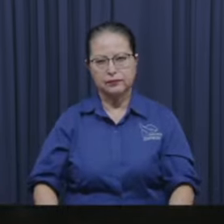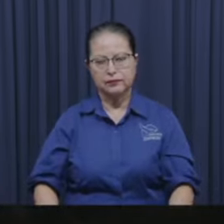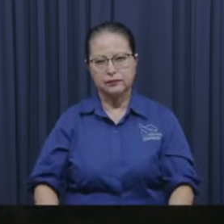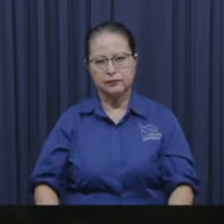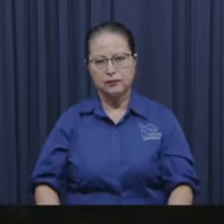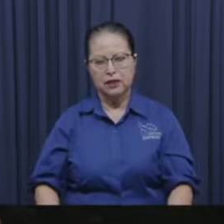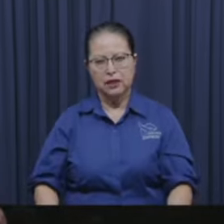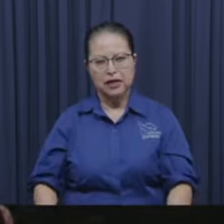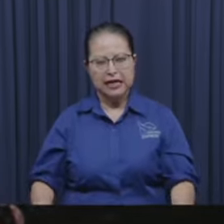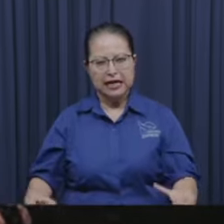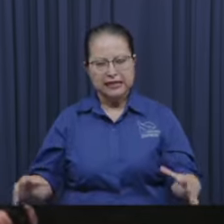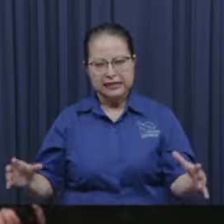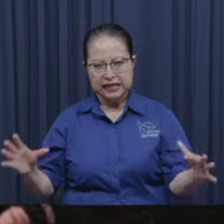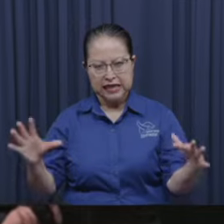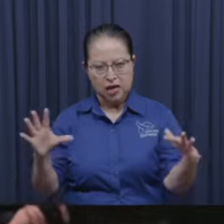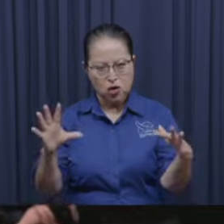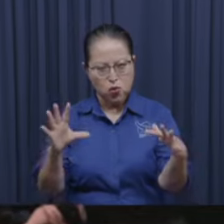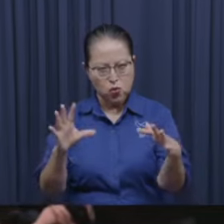alianza